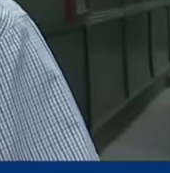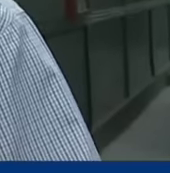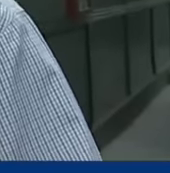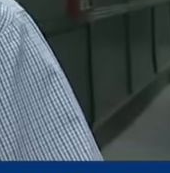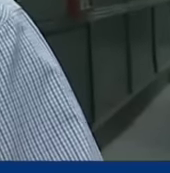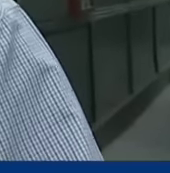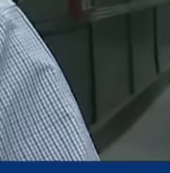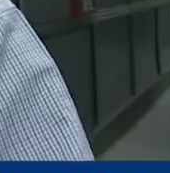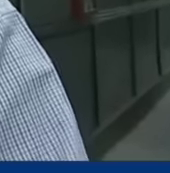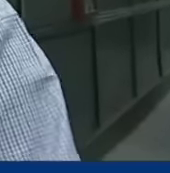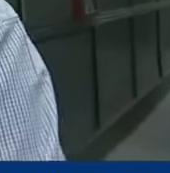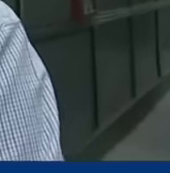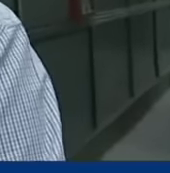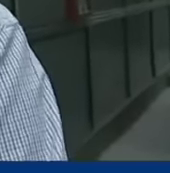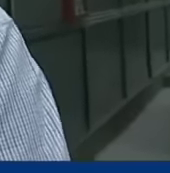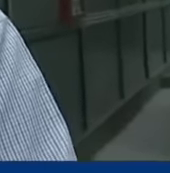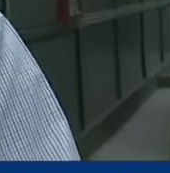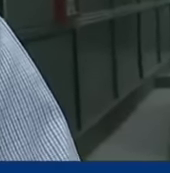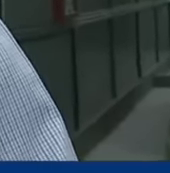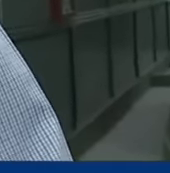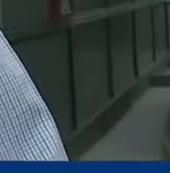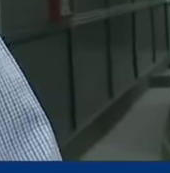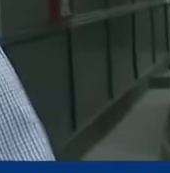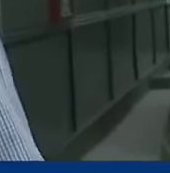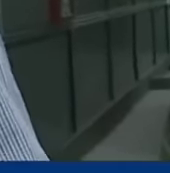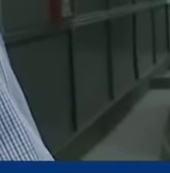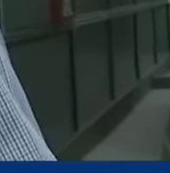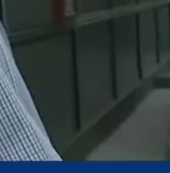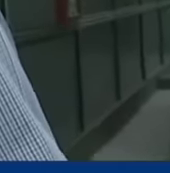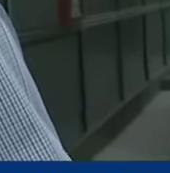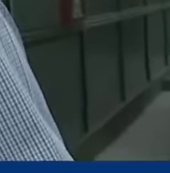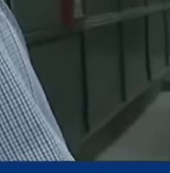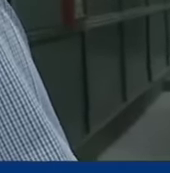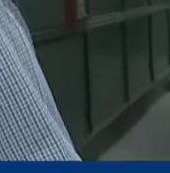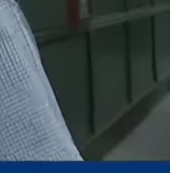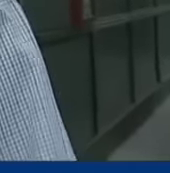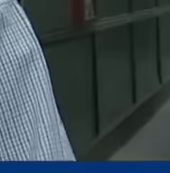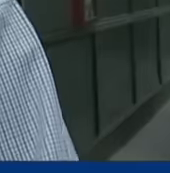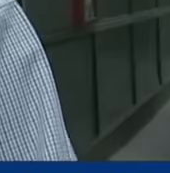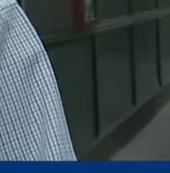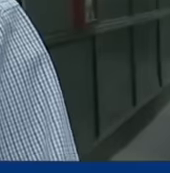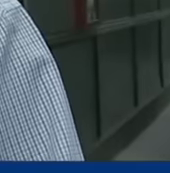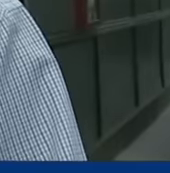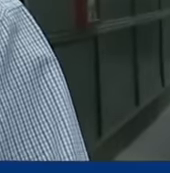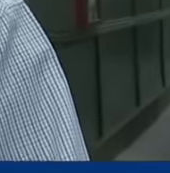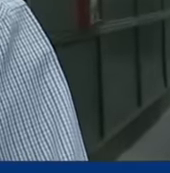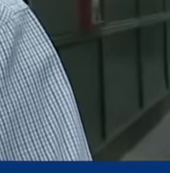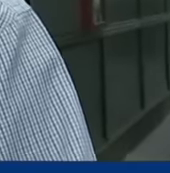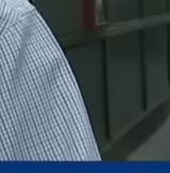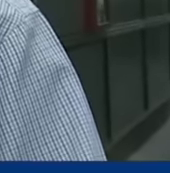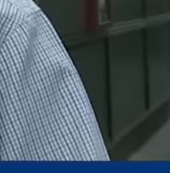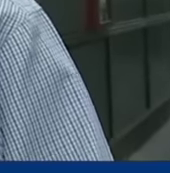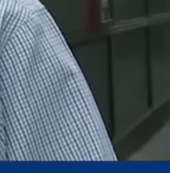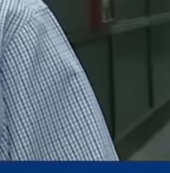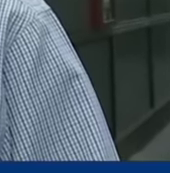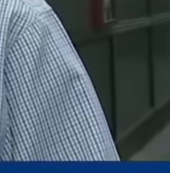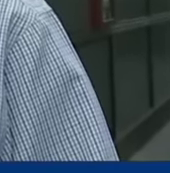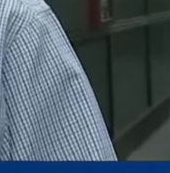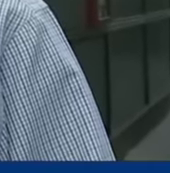mira, que hubo fraude, que hagan esto, que hagan aquello. No, nadie. Como debe ser en el siglo